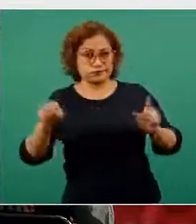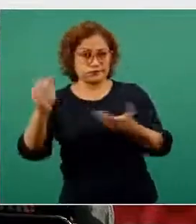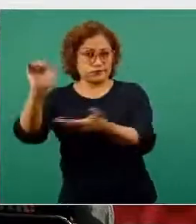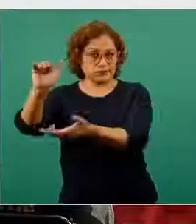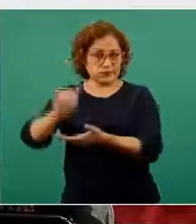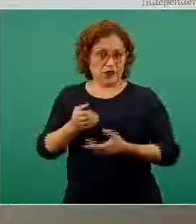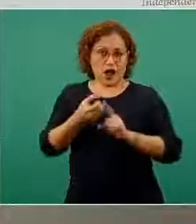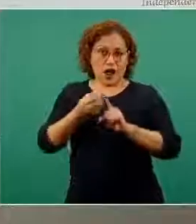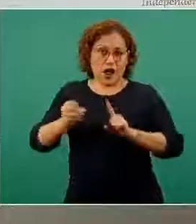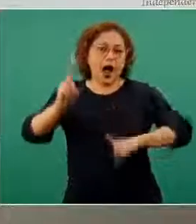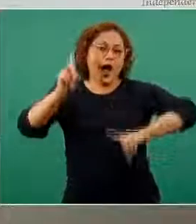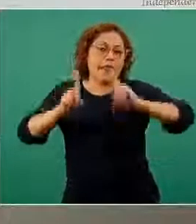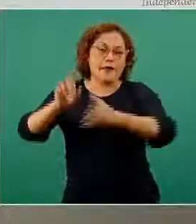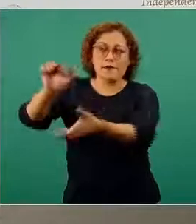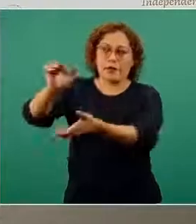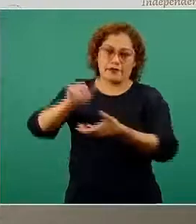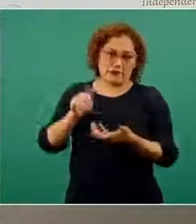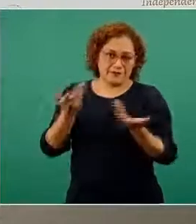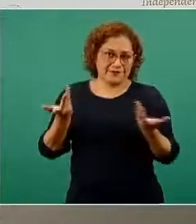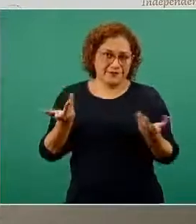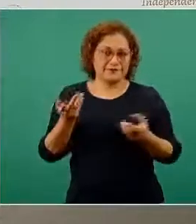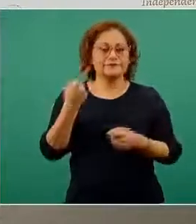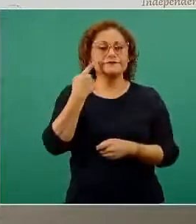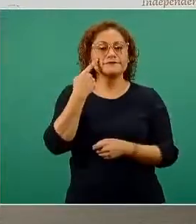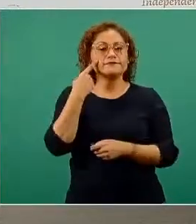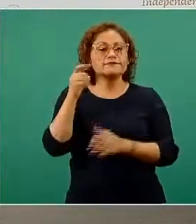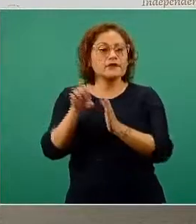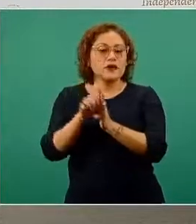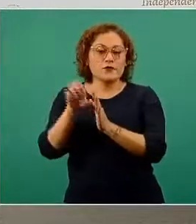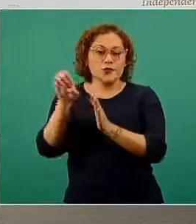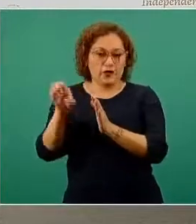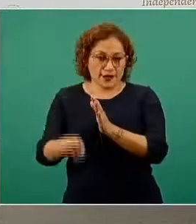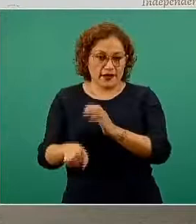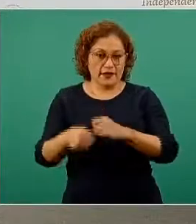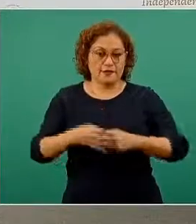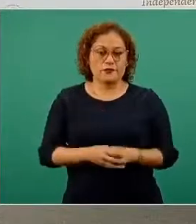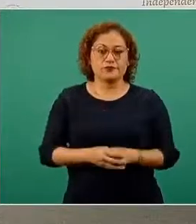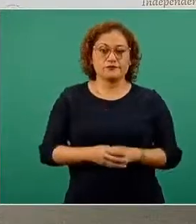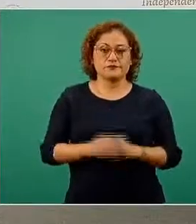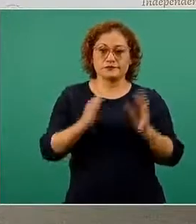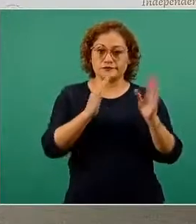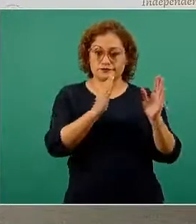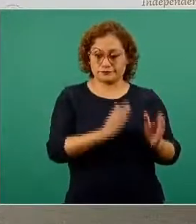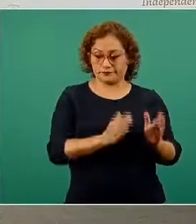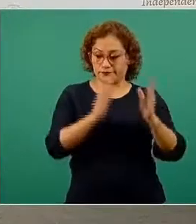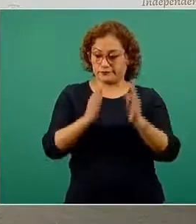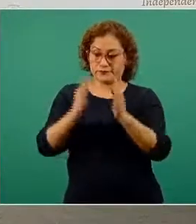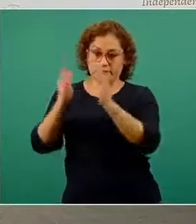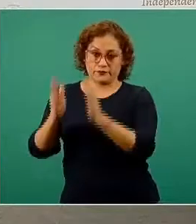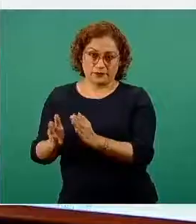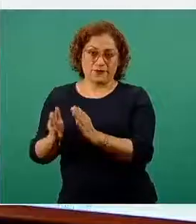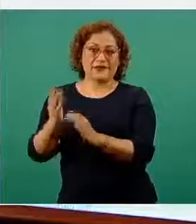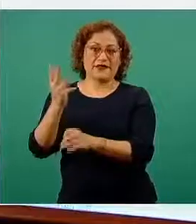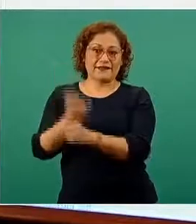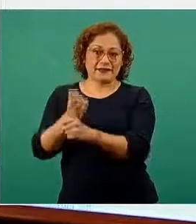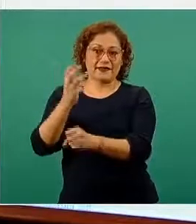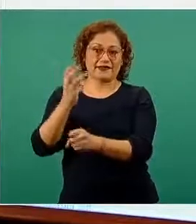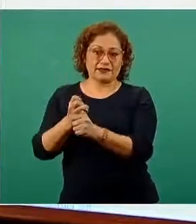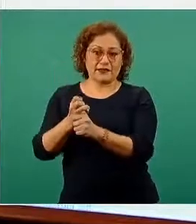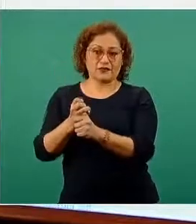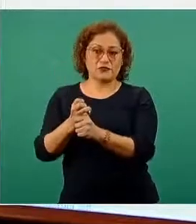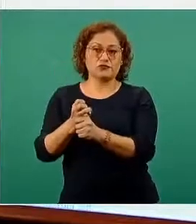ejemplo, aquí la proveeduría está garantizada, pero la fecha de llegada no